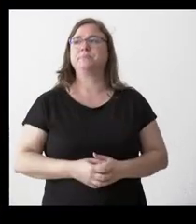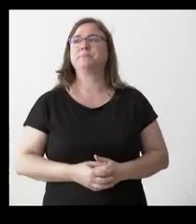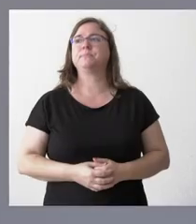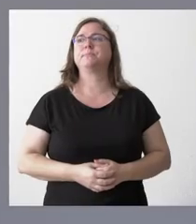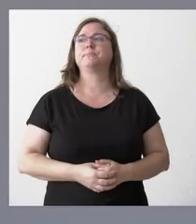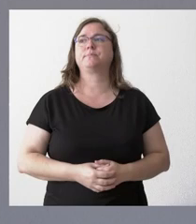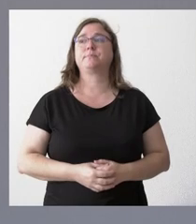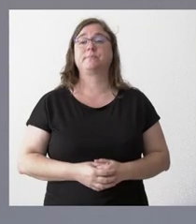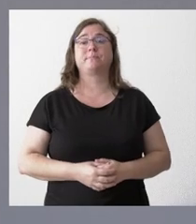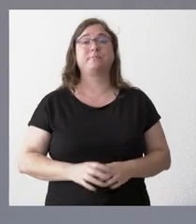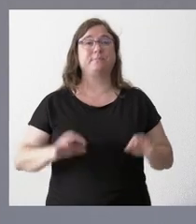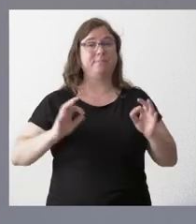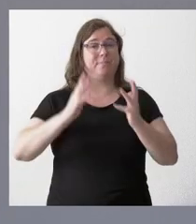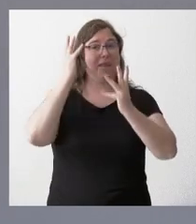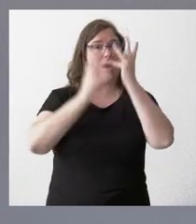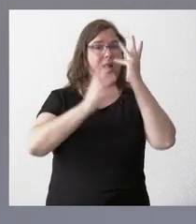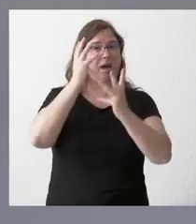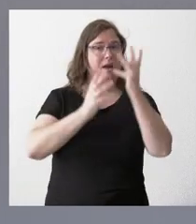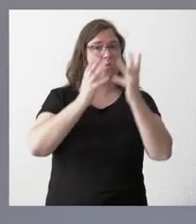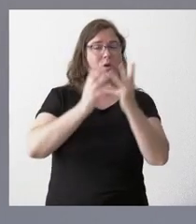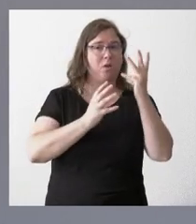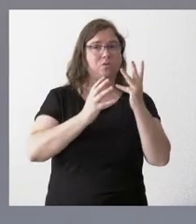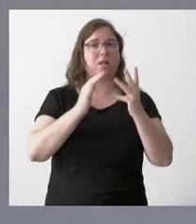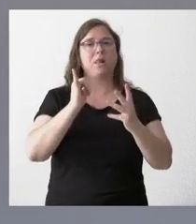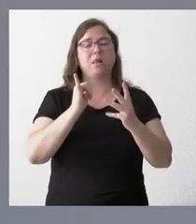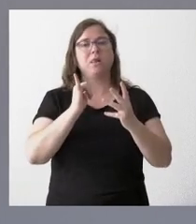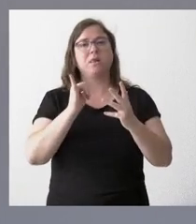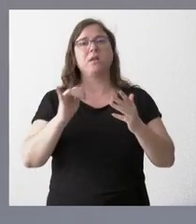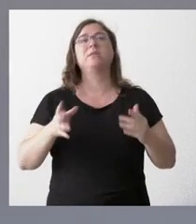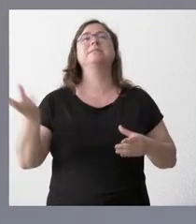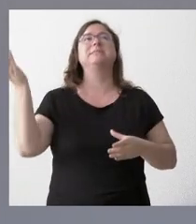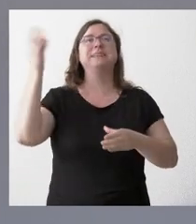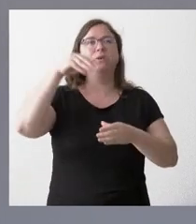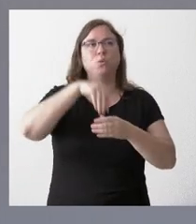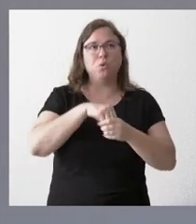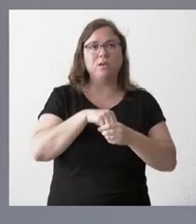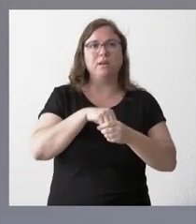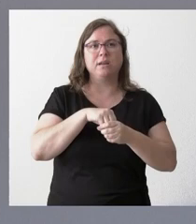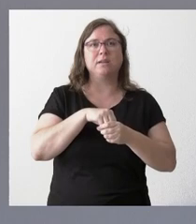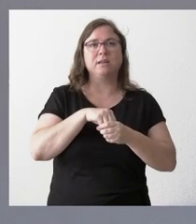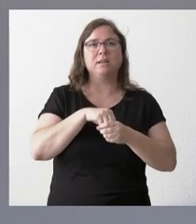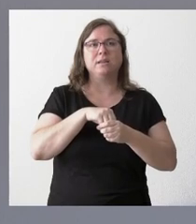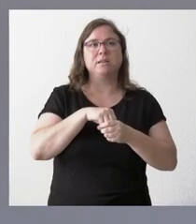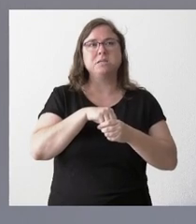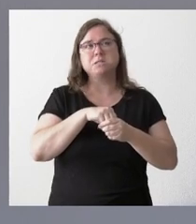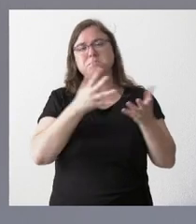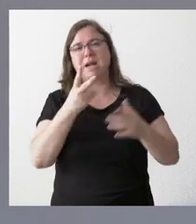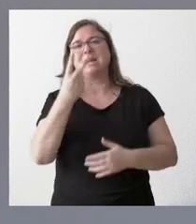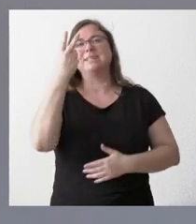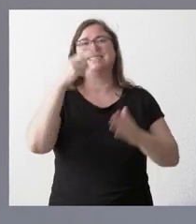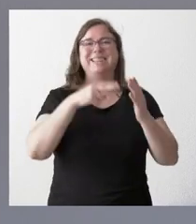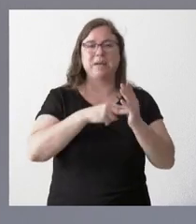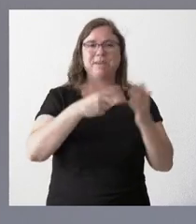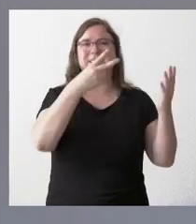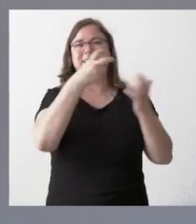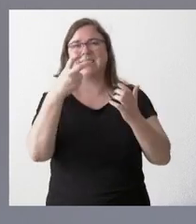Pues de los cálculos que nos han otorgado, incluyendo, bueno, son unos 7.600 millones de euros, a los